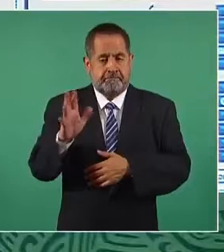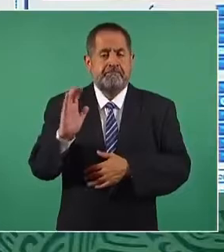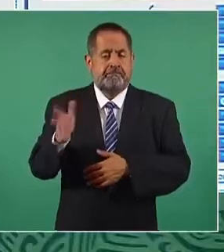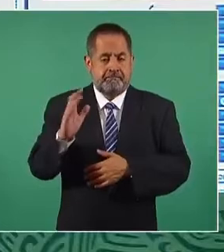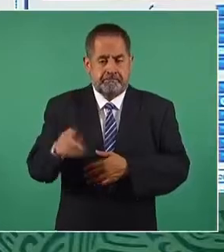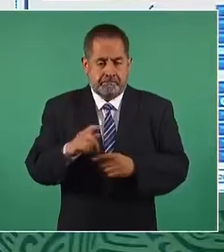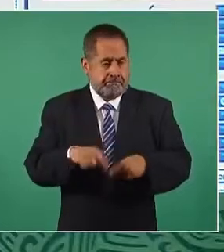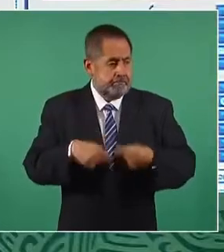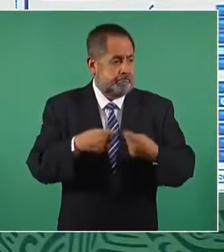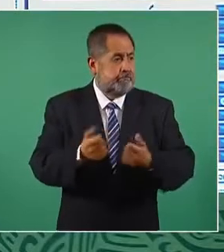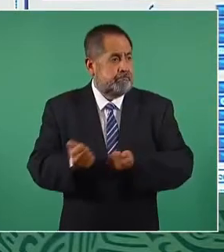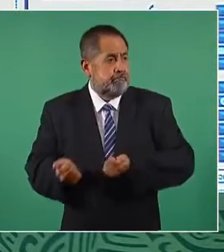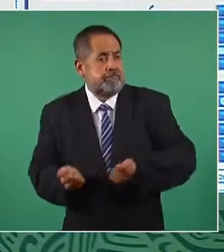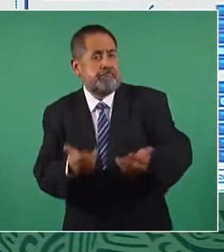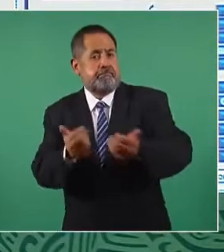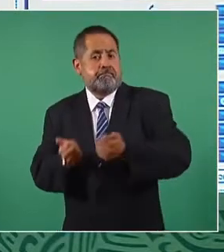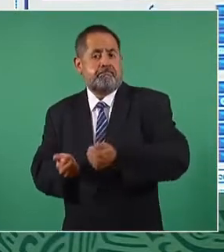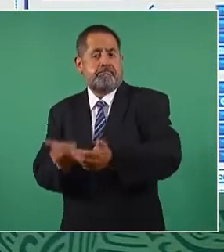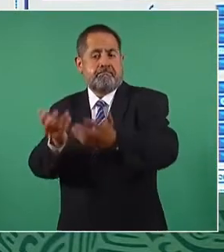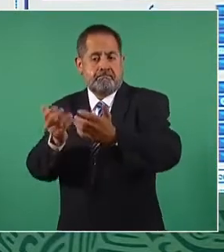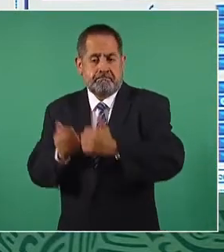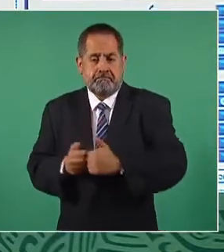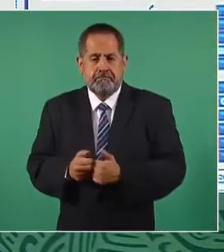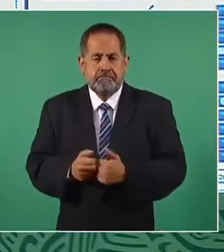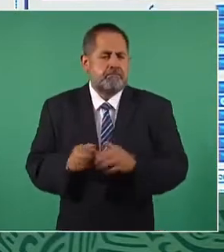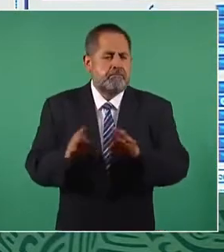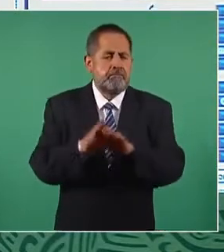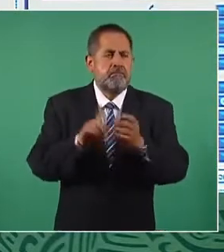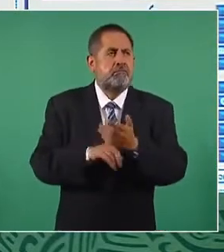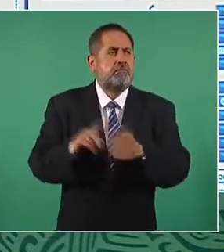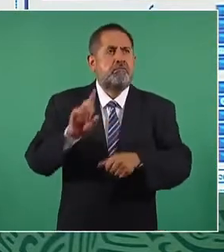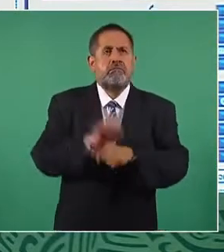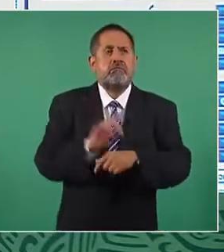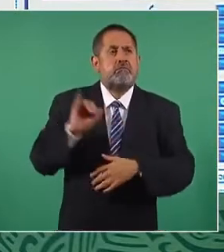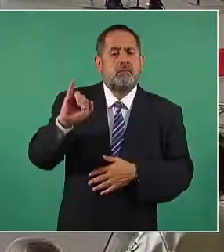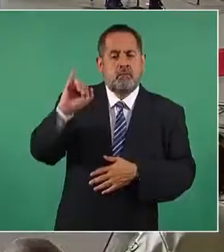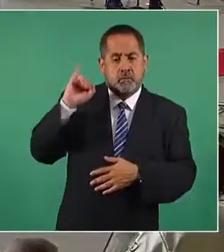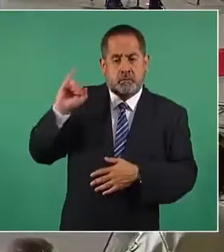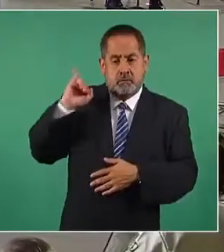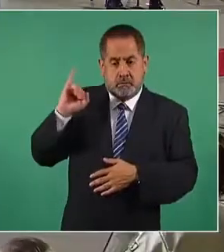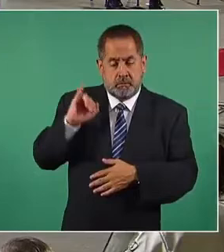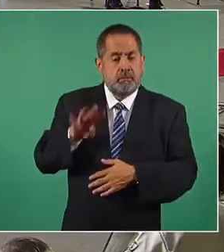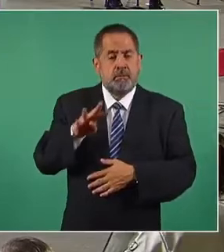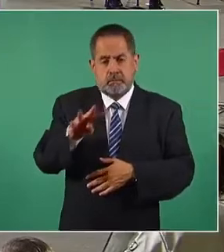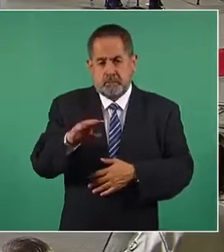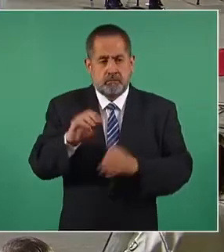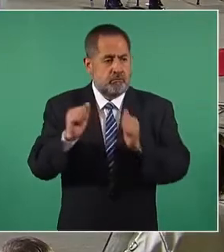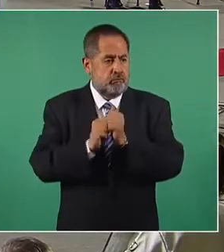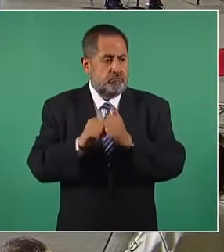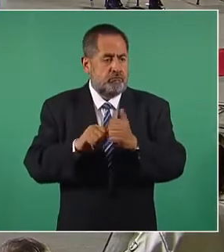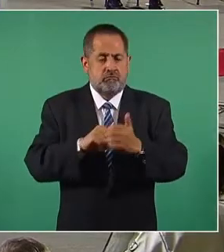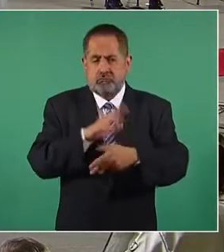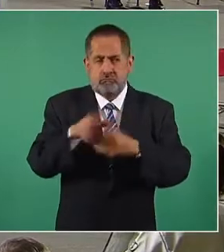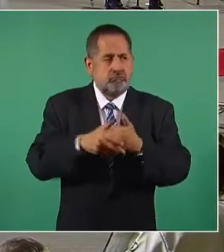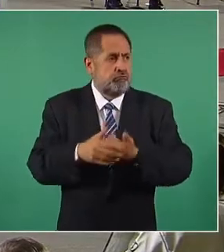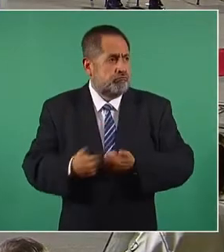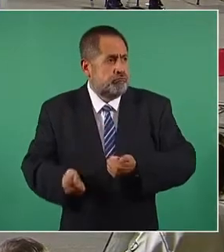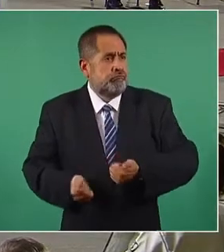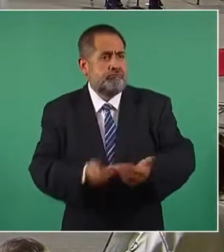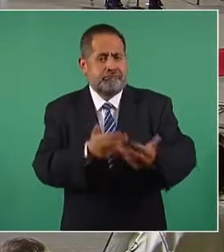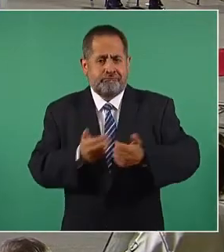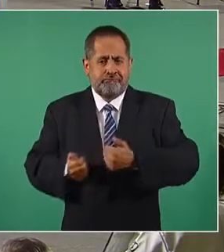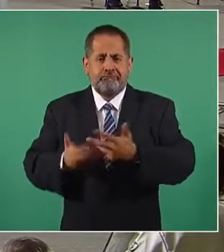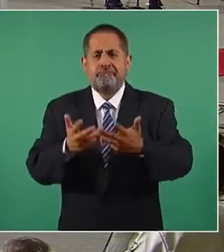2.058.380 dosis. Estas fueron distribuidas el jueves 19 por vía terrestre. Se